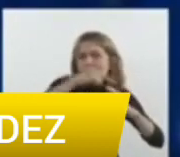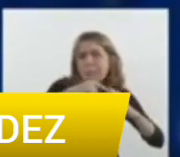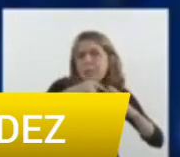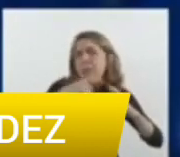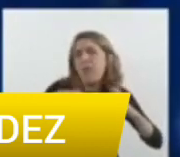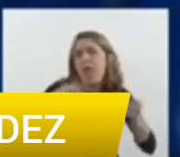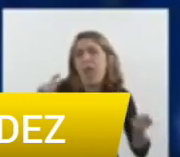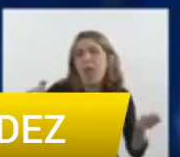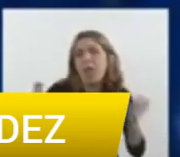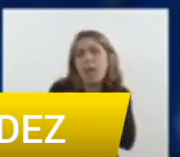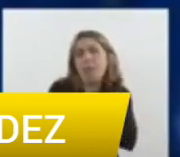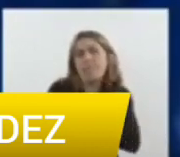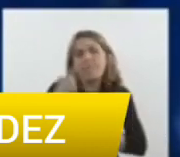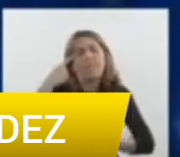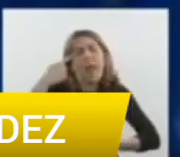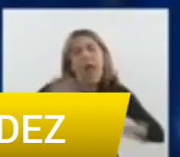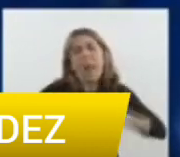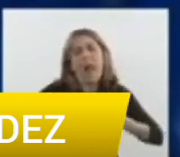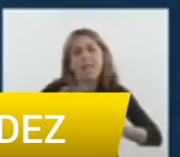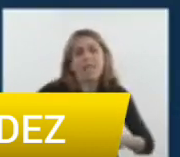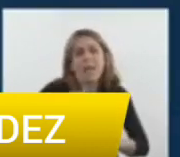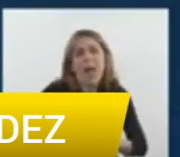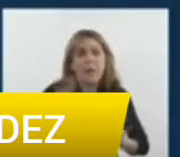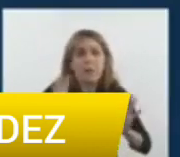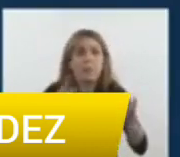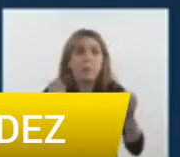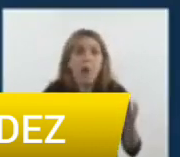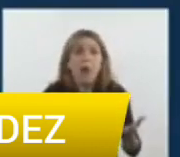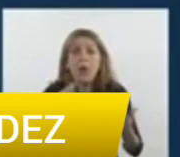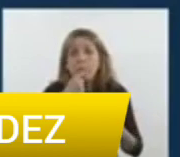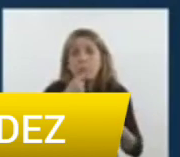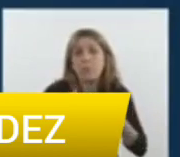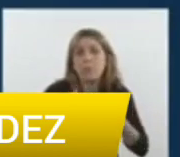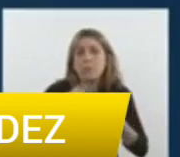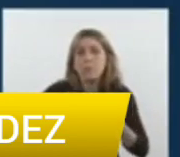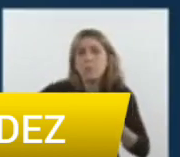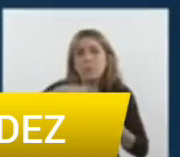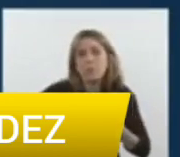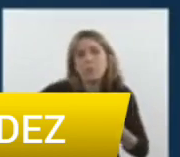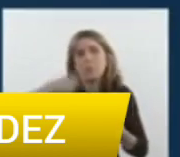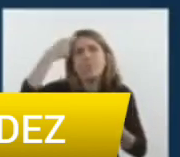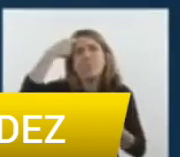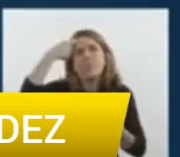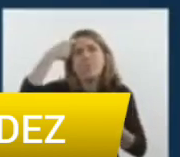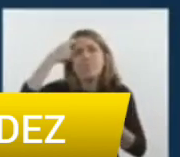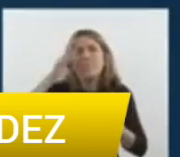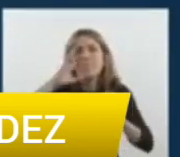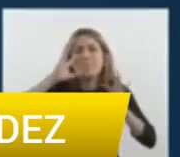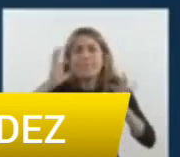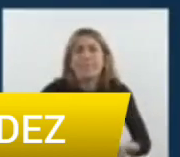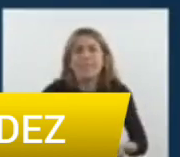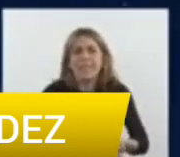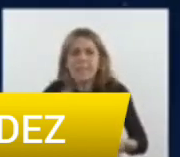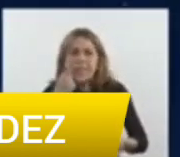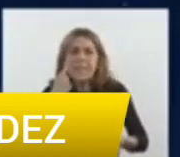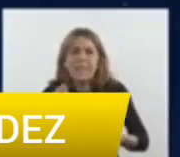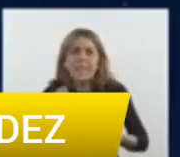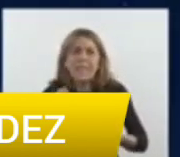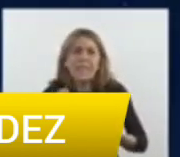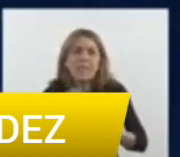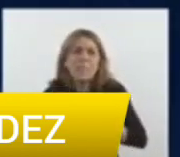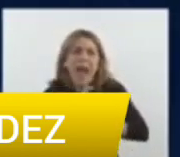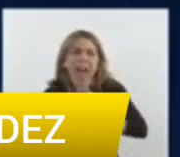revisada. Porque si algo ha dejado expuesta como una necesidad la